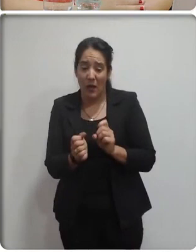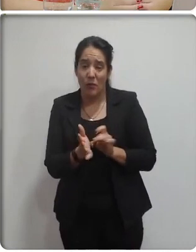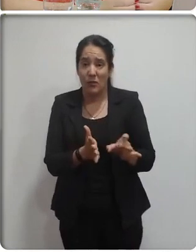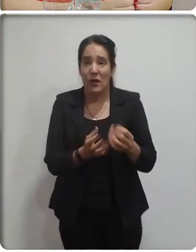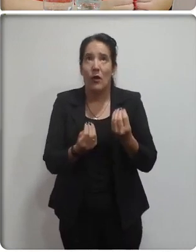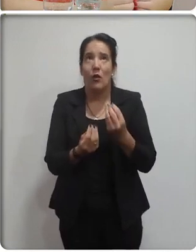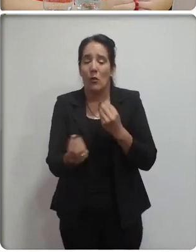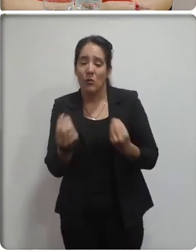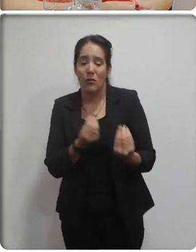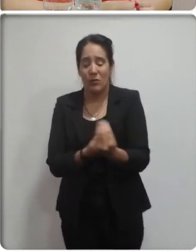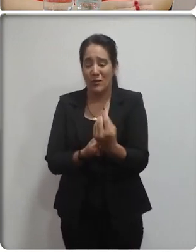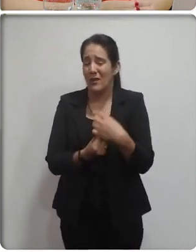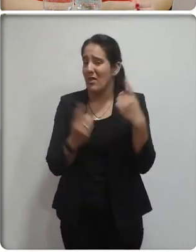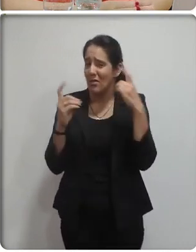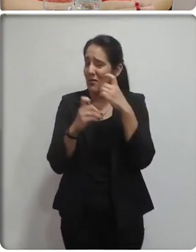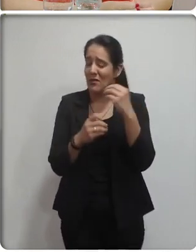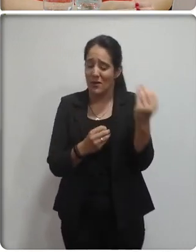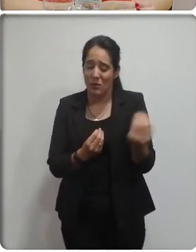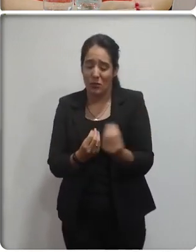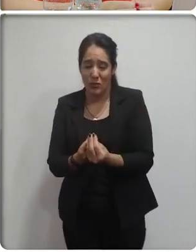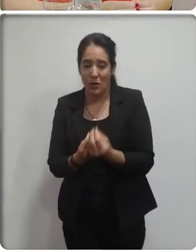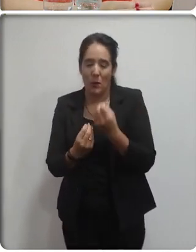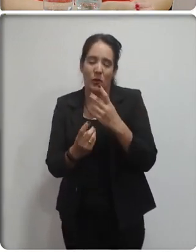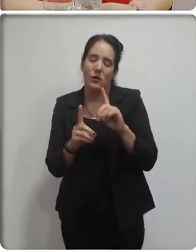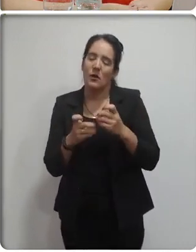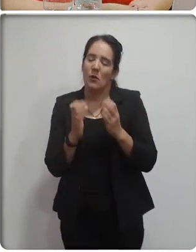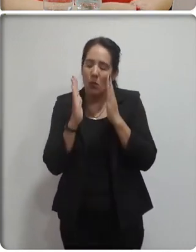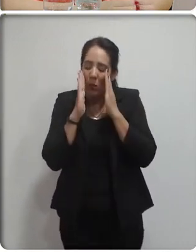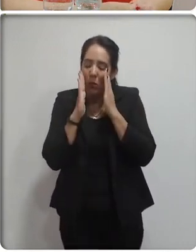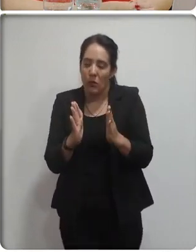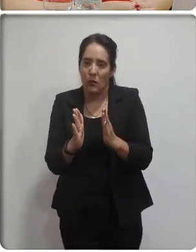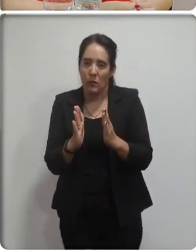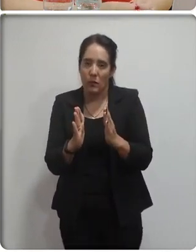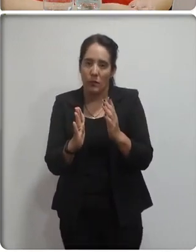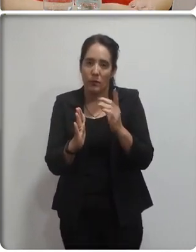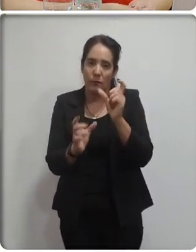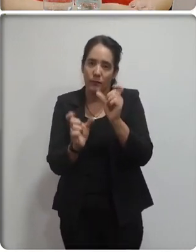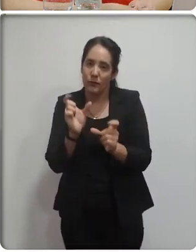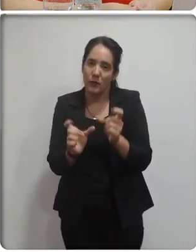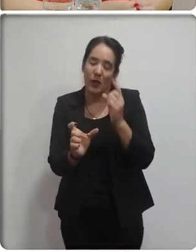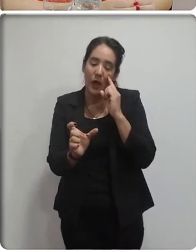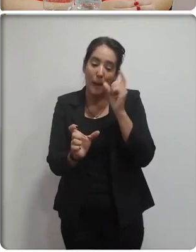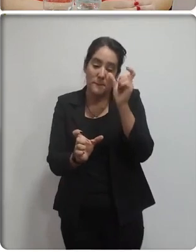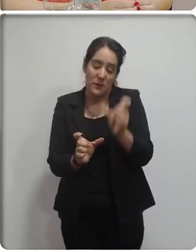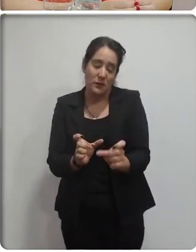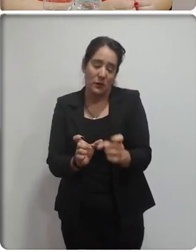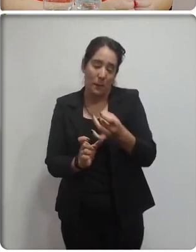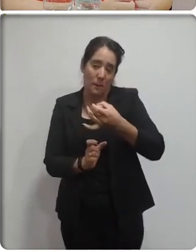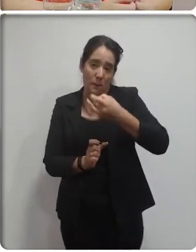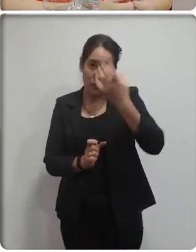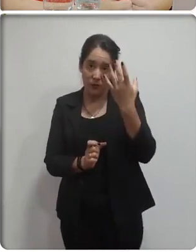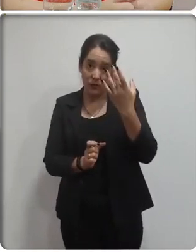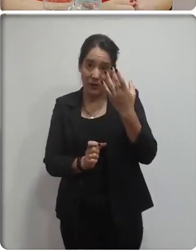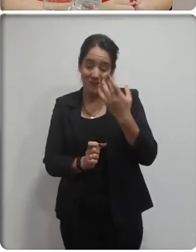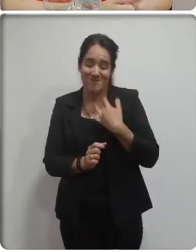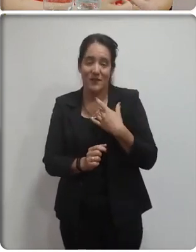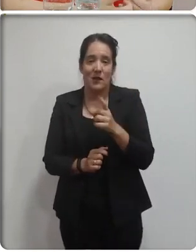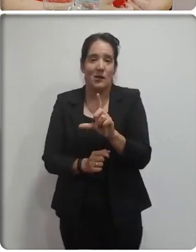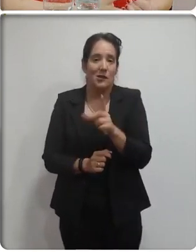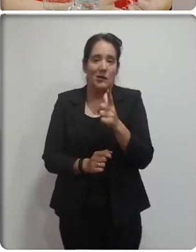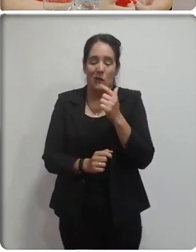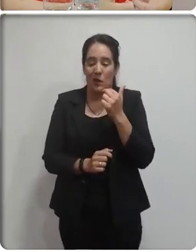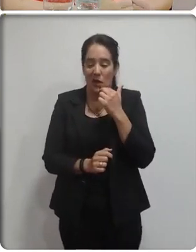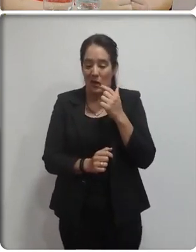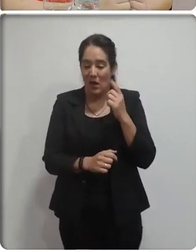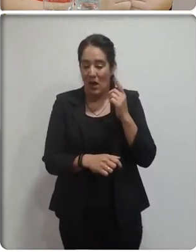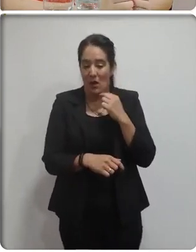por lo tanto hay posiciones claves dentro de la atención especializada que son cubiertas con destajistas. No hay un estímulo a la